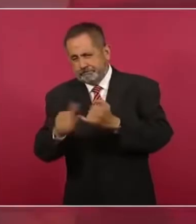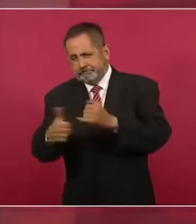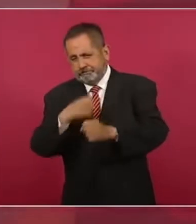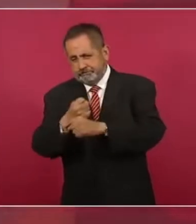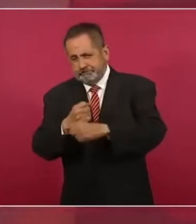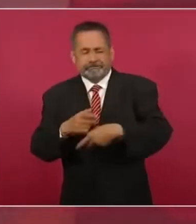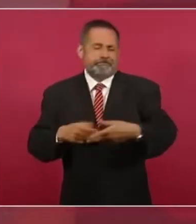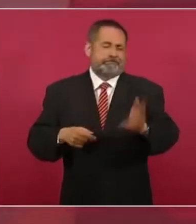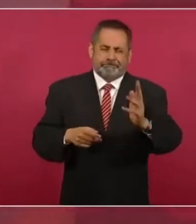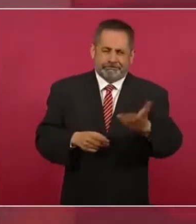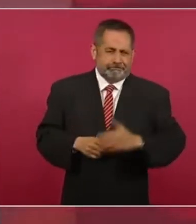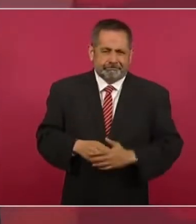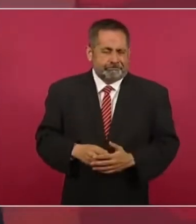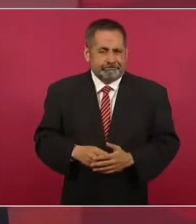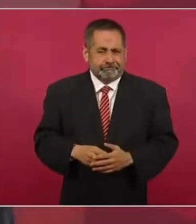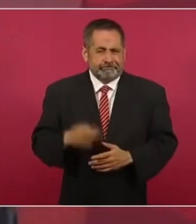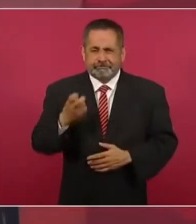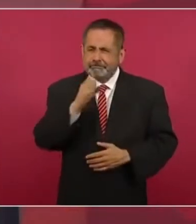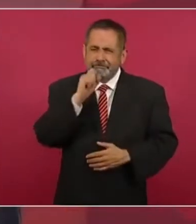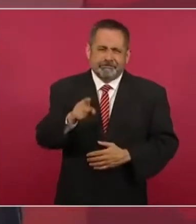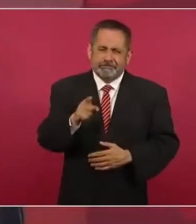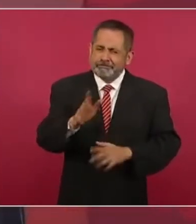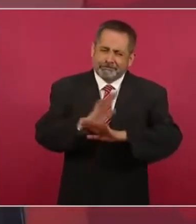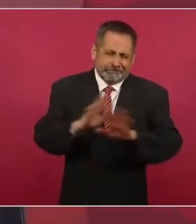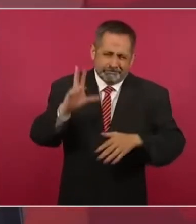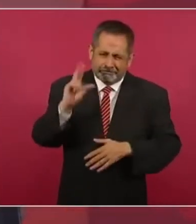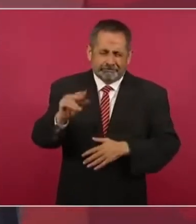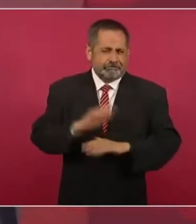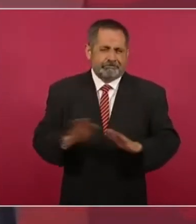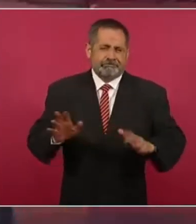pero pues eso ya no,